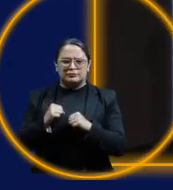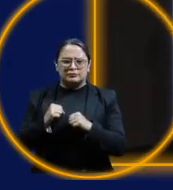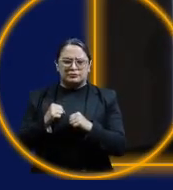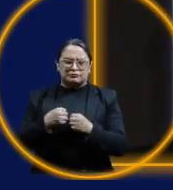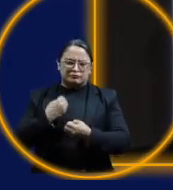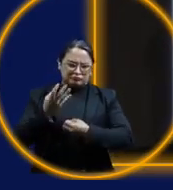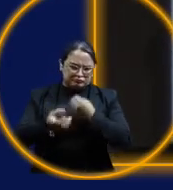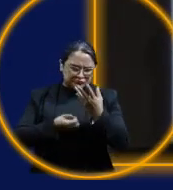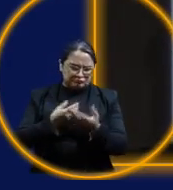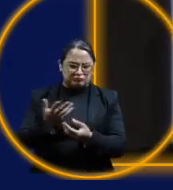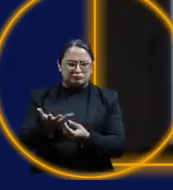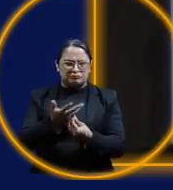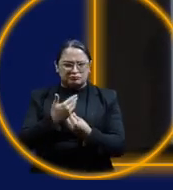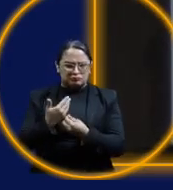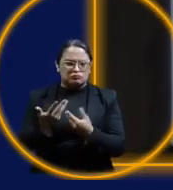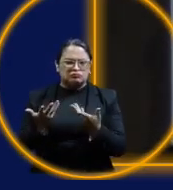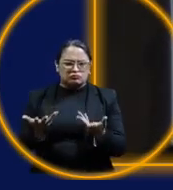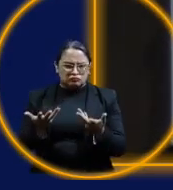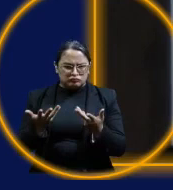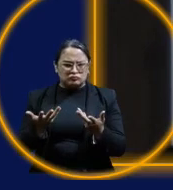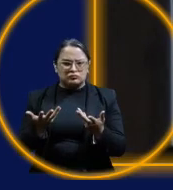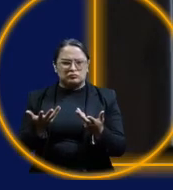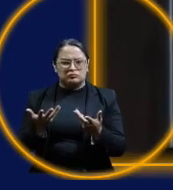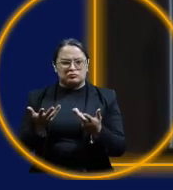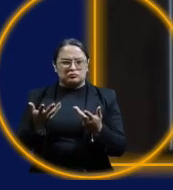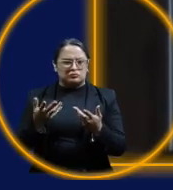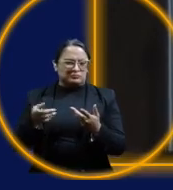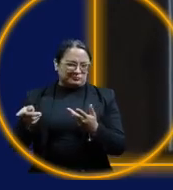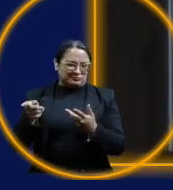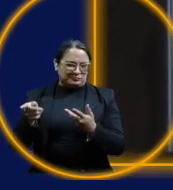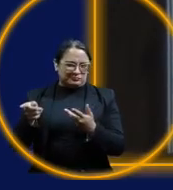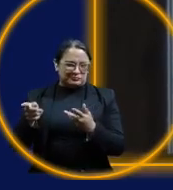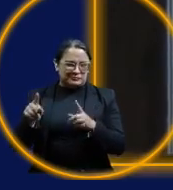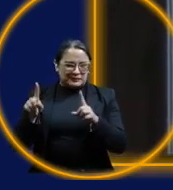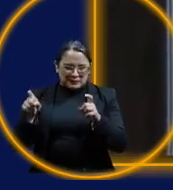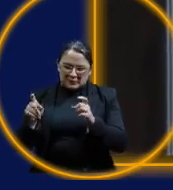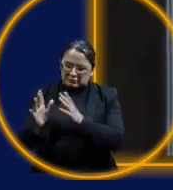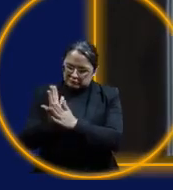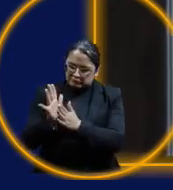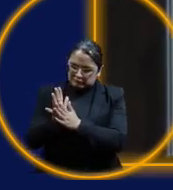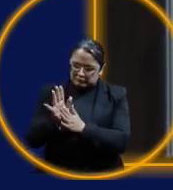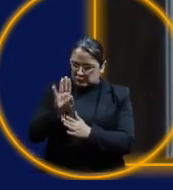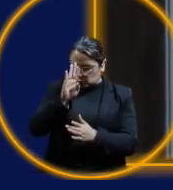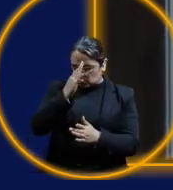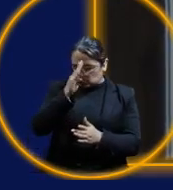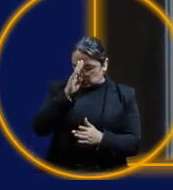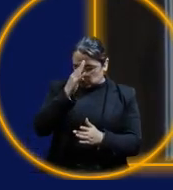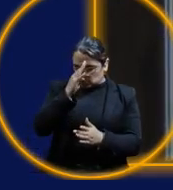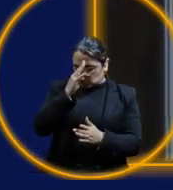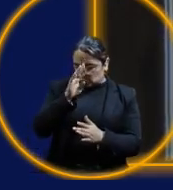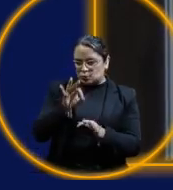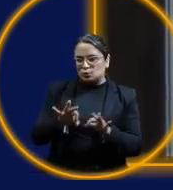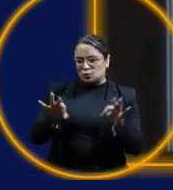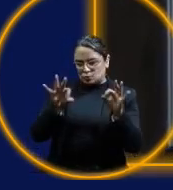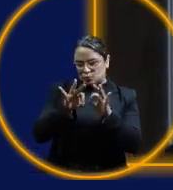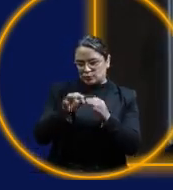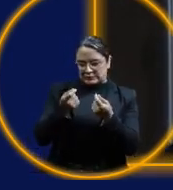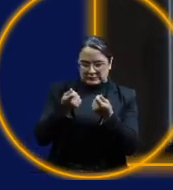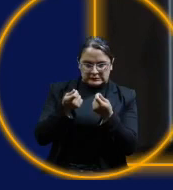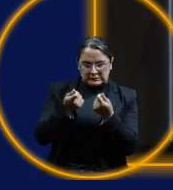deera y dejar olvidándote un segundo acerca de todas esas inquietudes importantes acerca del